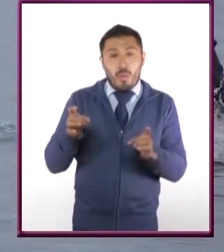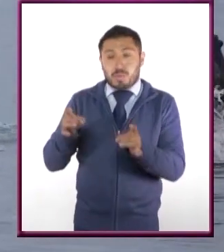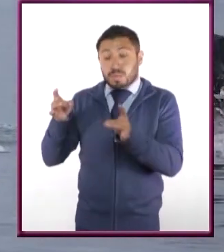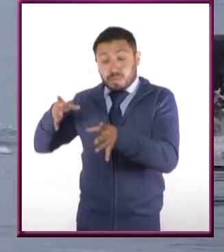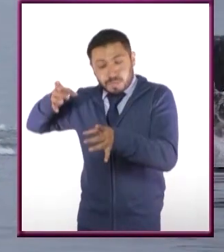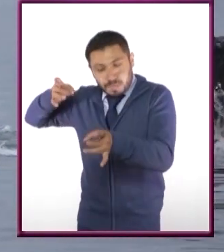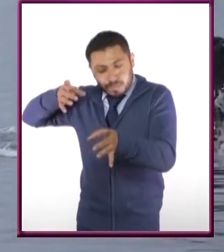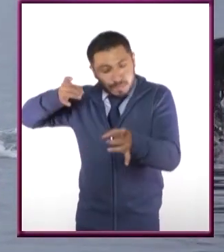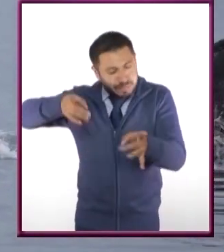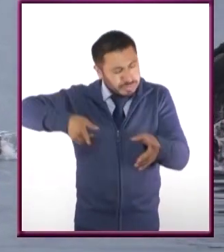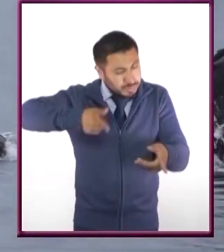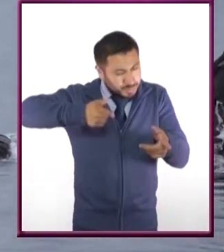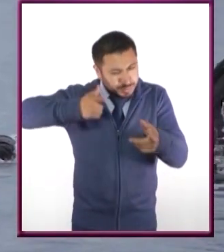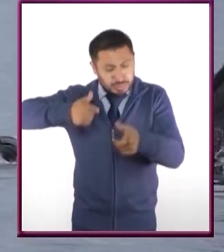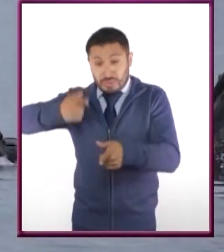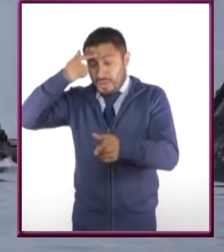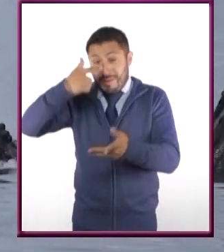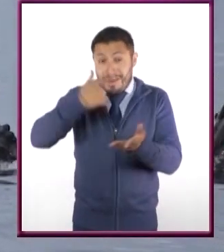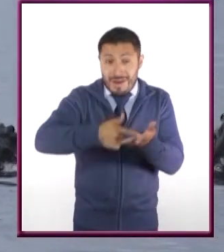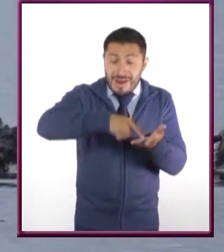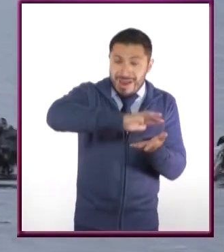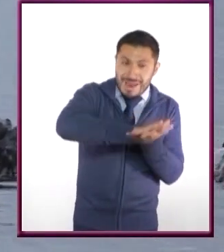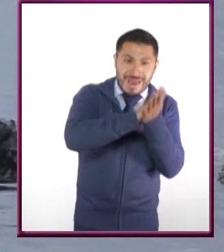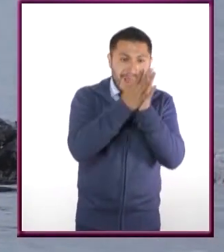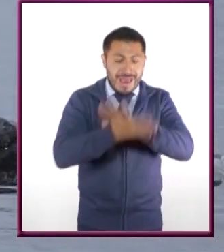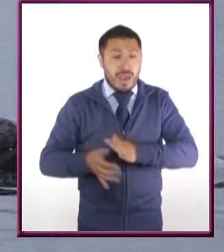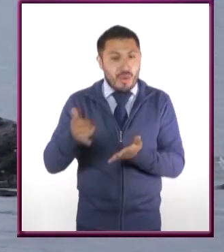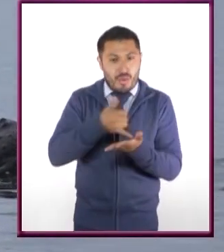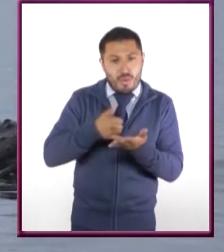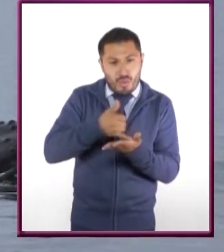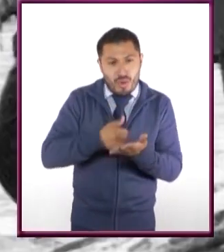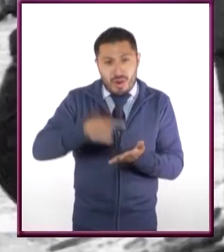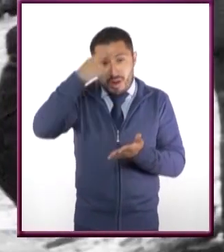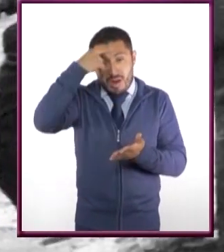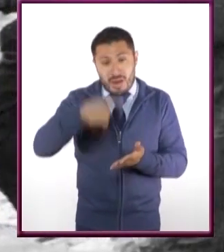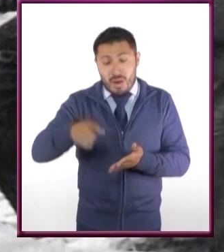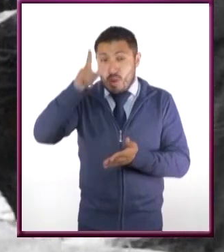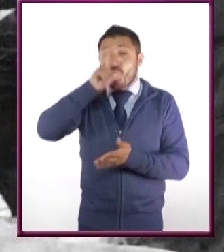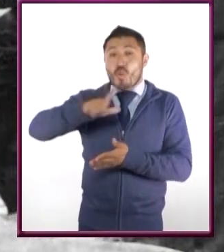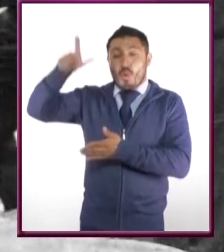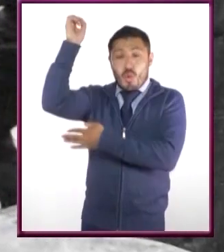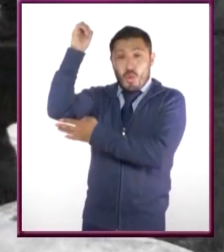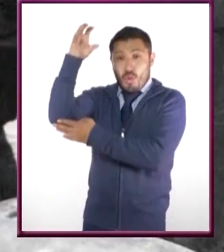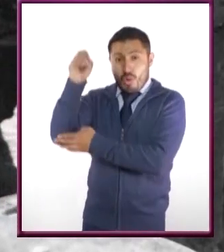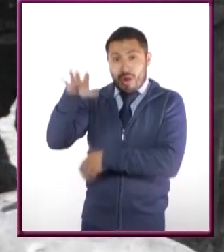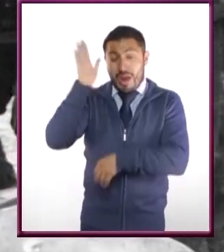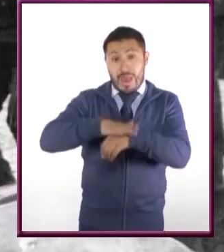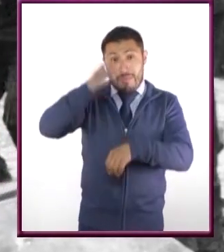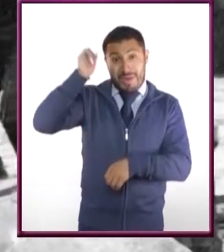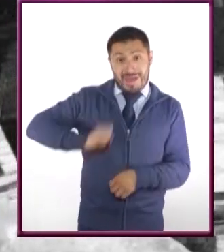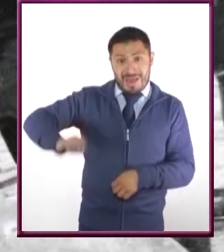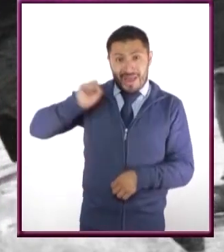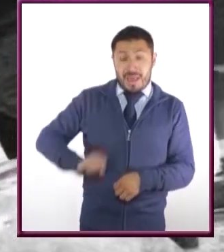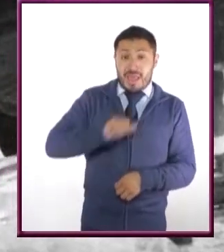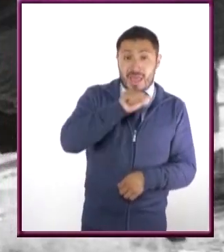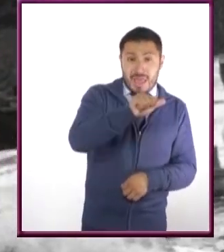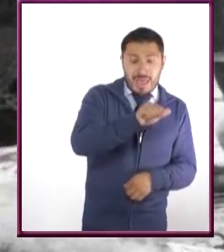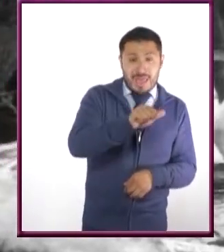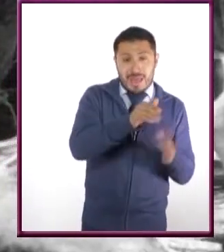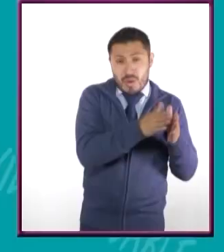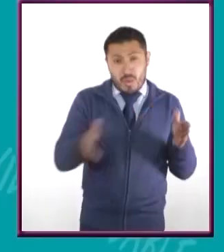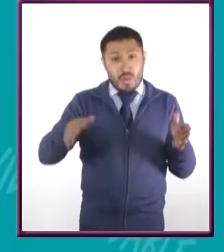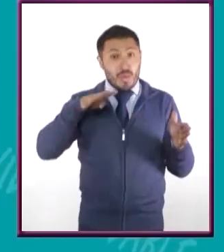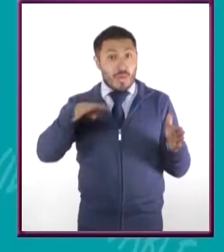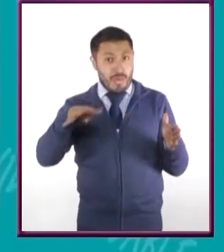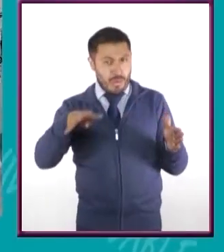cantidades para convertir esta grasa en aceite para iluminación, sobre todo entre los siglos XVI y